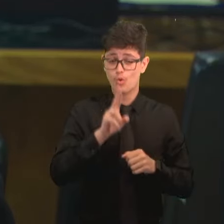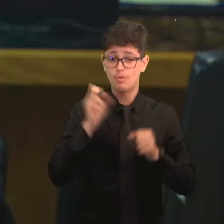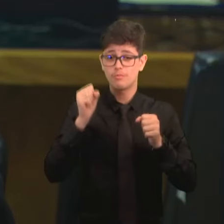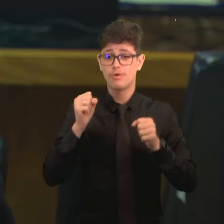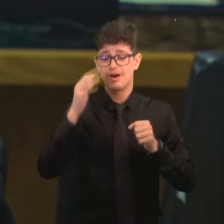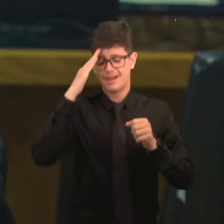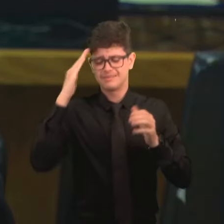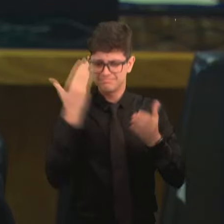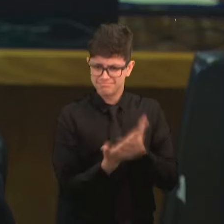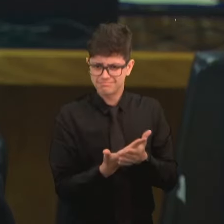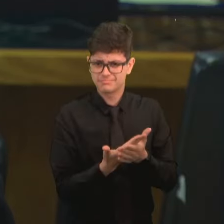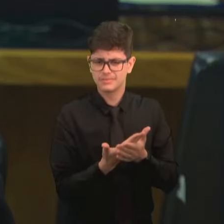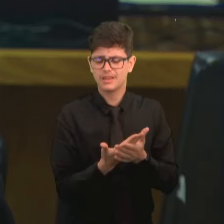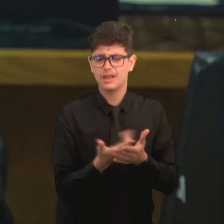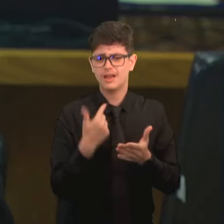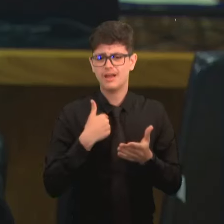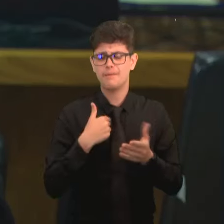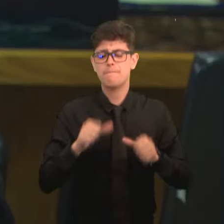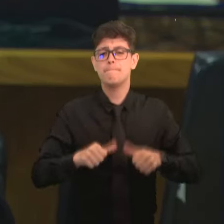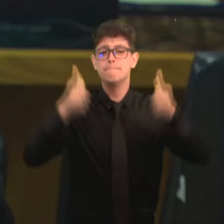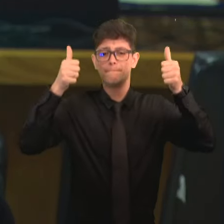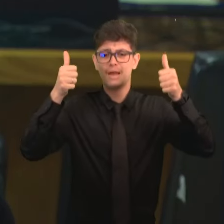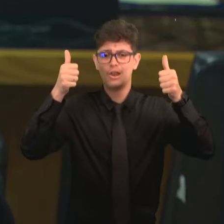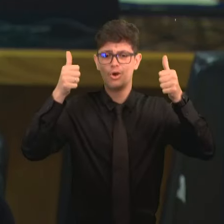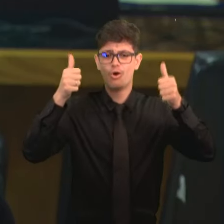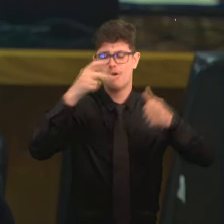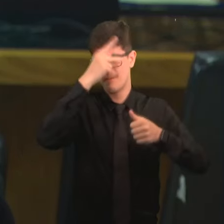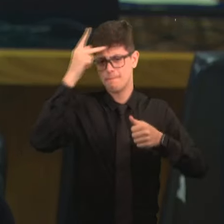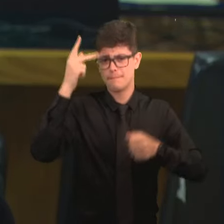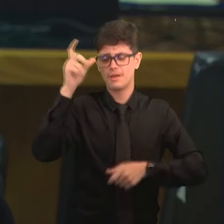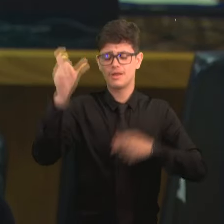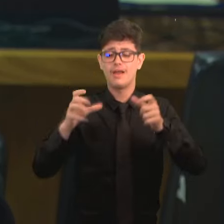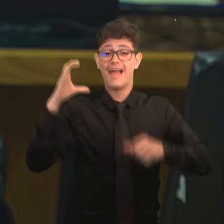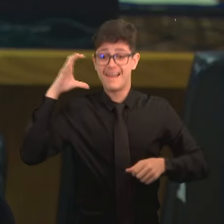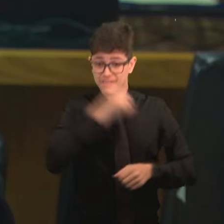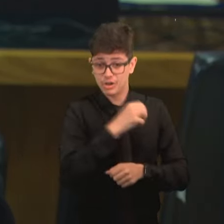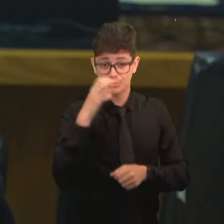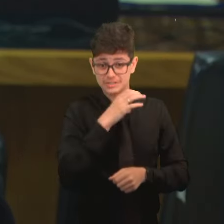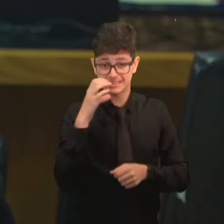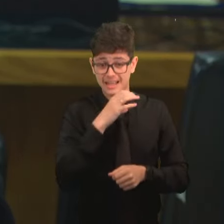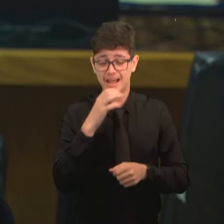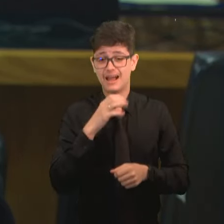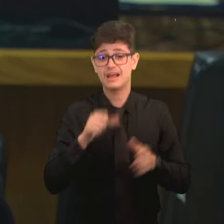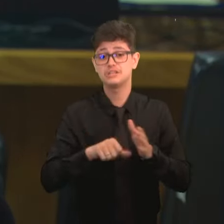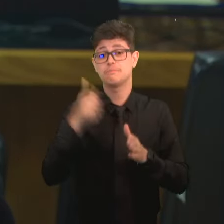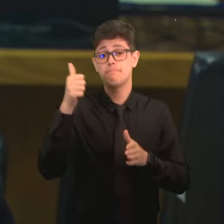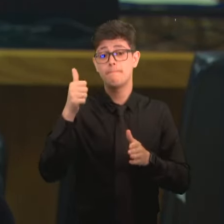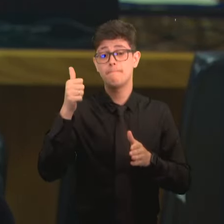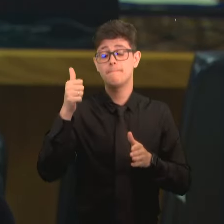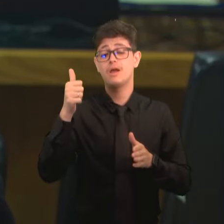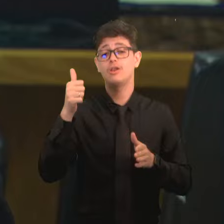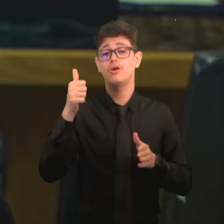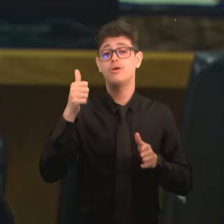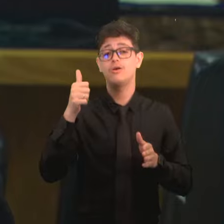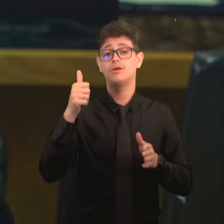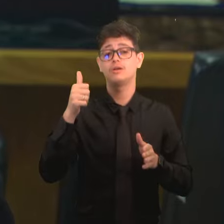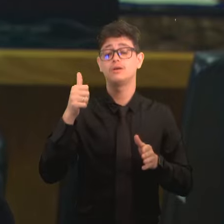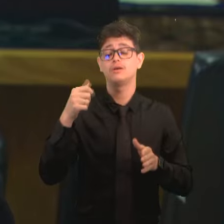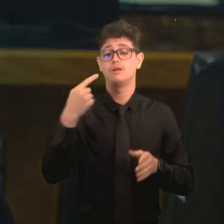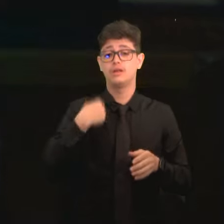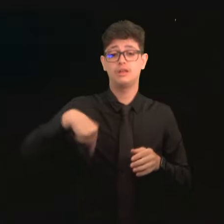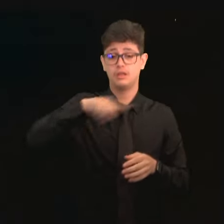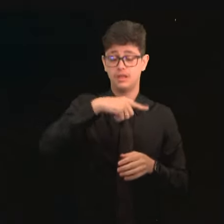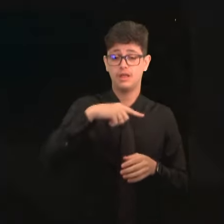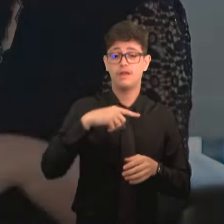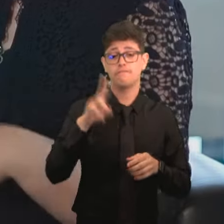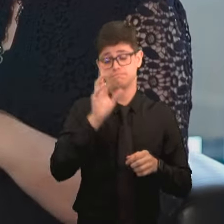a ofrecer mejores servicios para la población con mayor velocidad y mejora de la calidad de aquello que